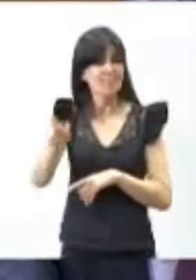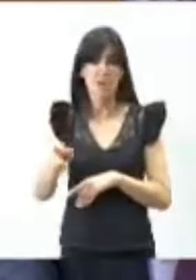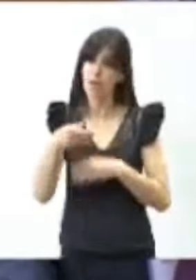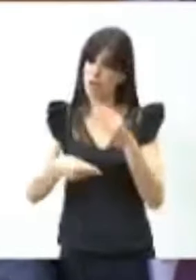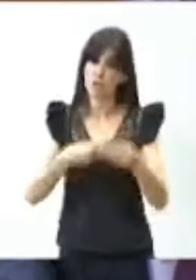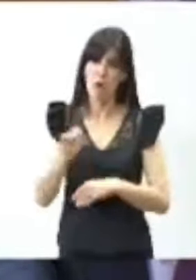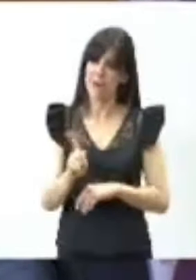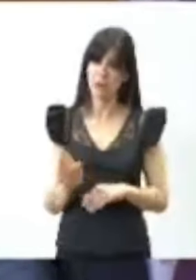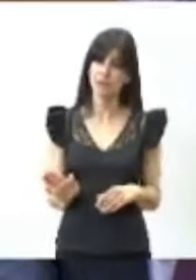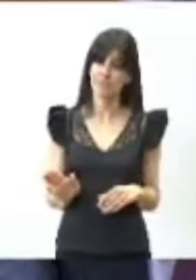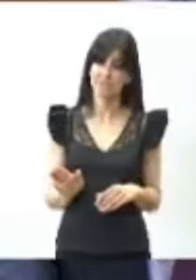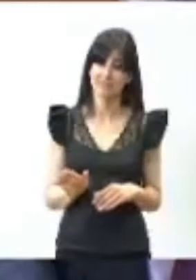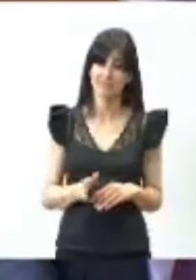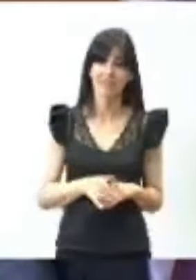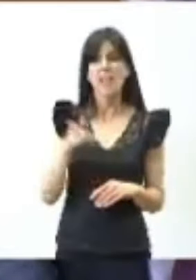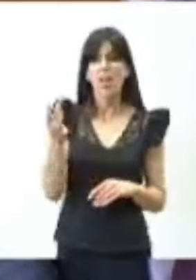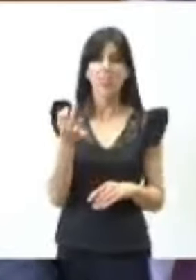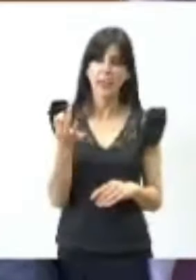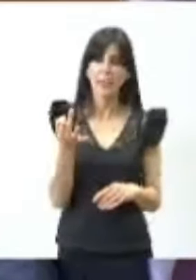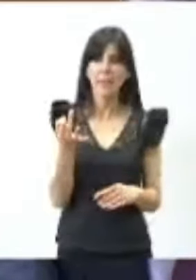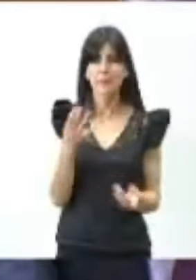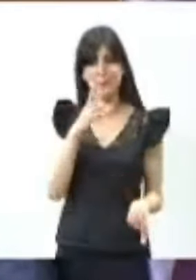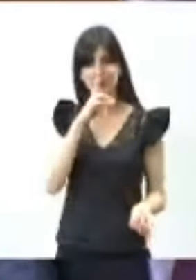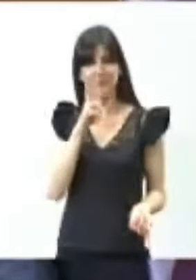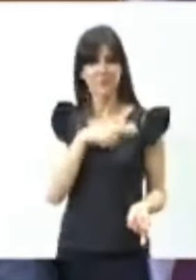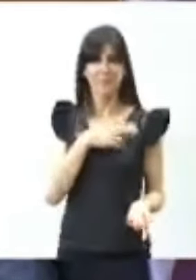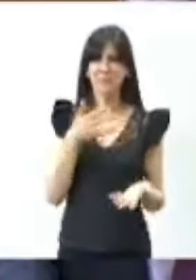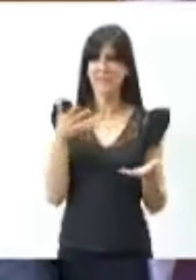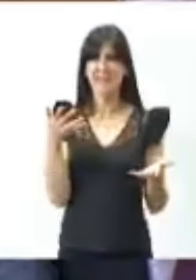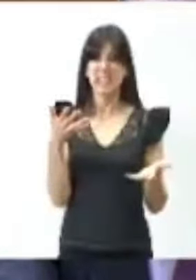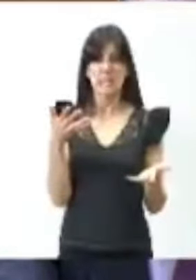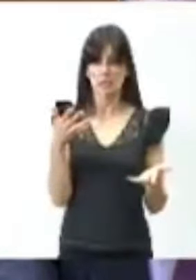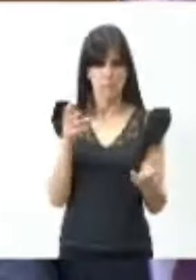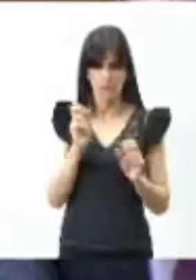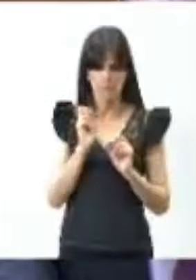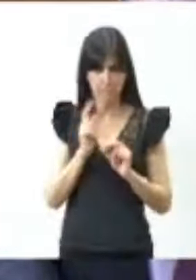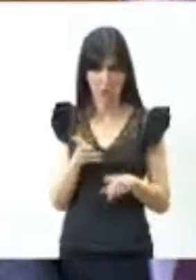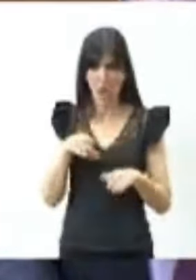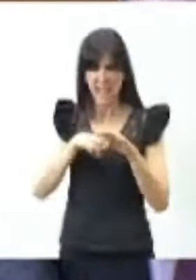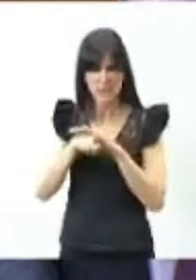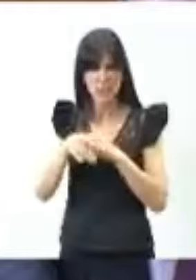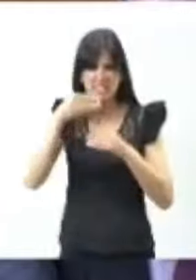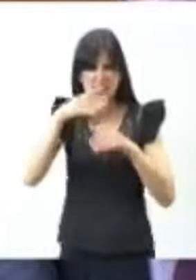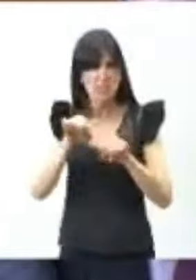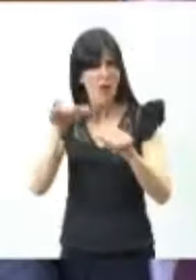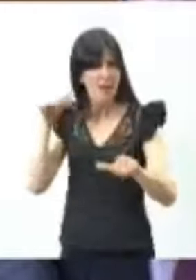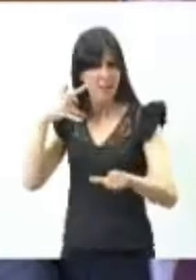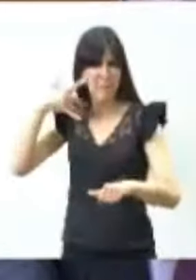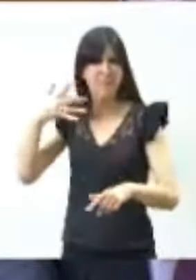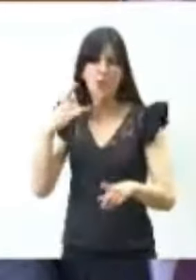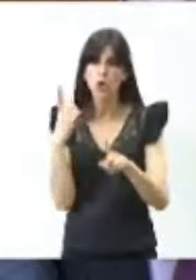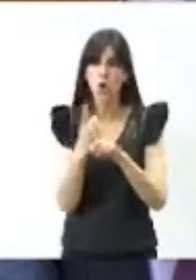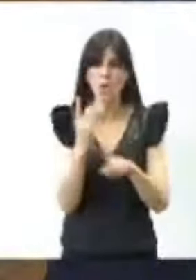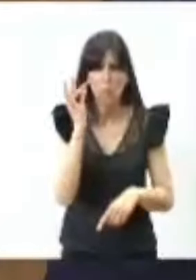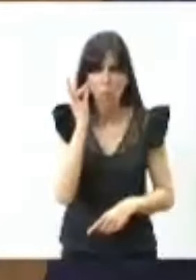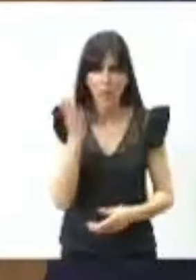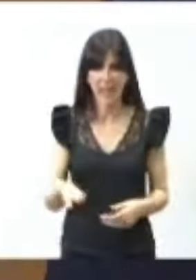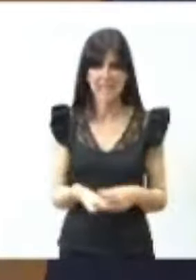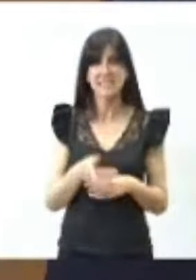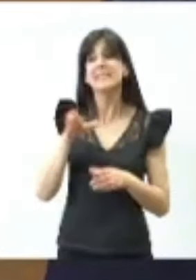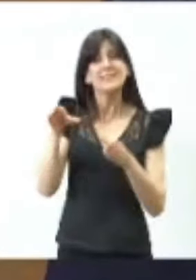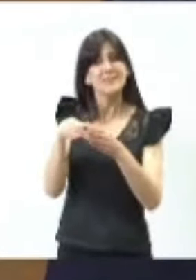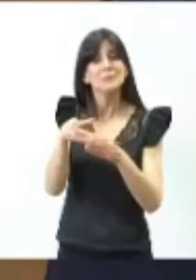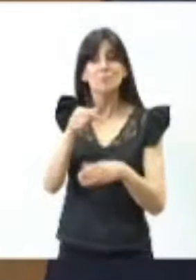ahora. Ustedes tienen que presumir de la peor gestión de la historia de la democracia contra las mujeres. Ustedes, los del